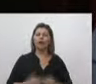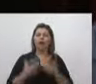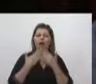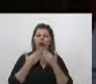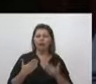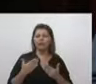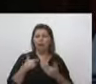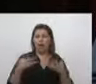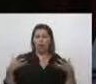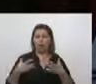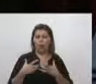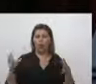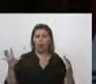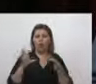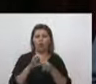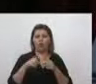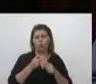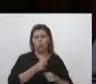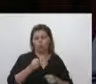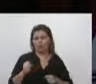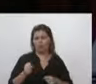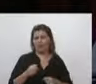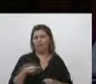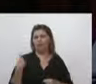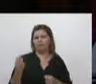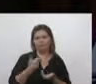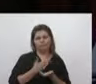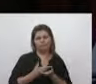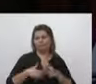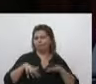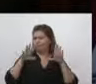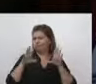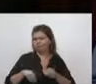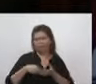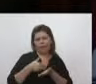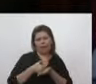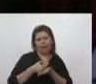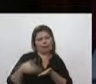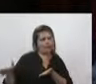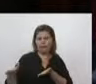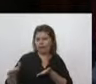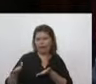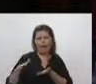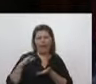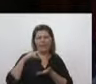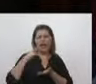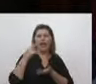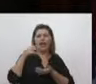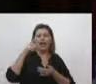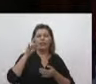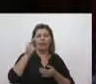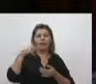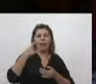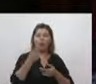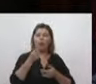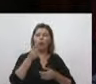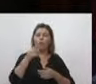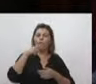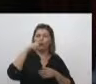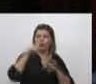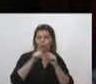bueno, llegó el mensaje del propio Javier Gerardo Milei vía Twitter, con ese mensaje que, según uno donde se pare,